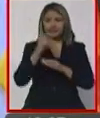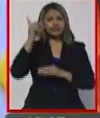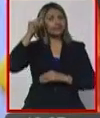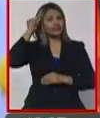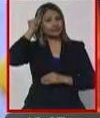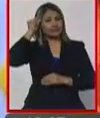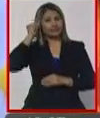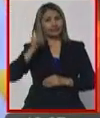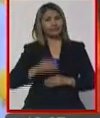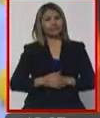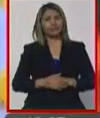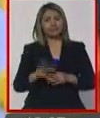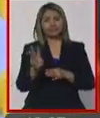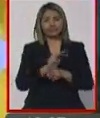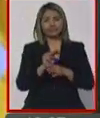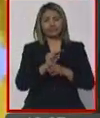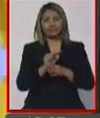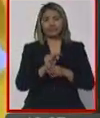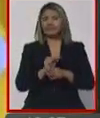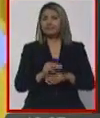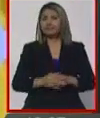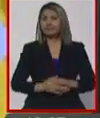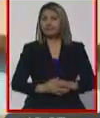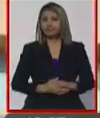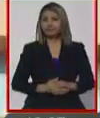Gobierno, Ministerio